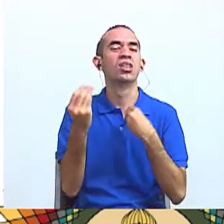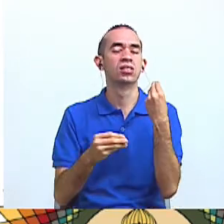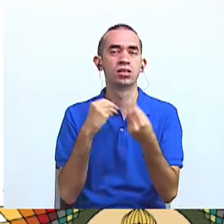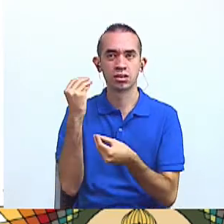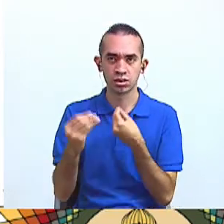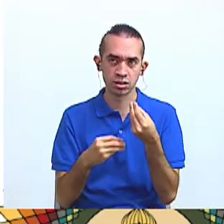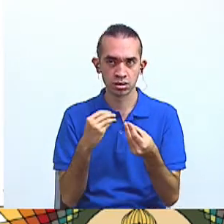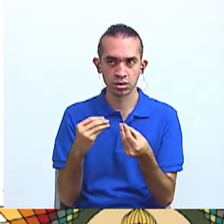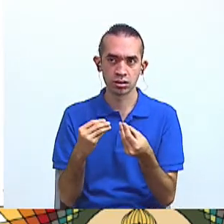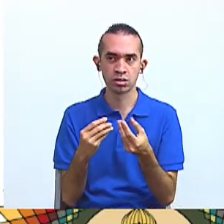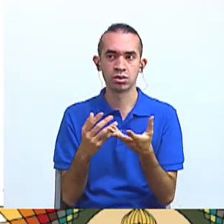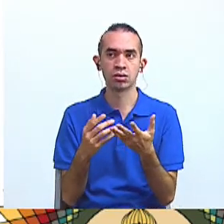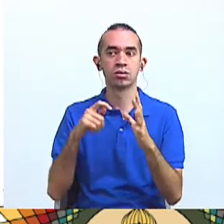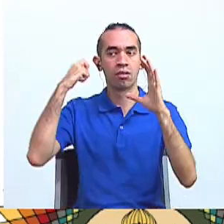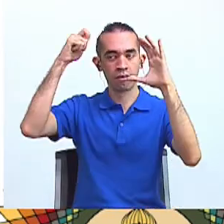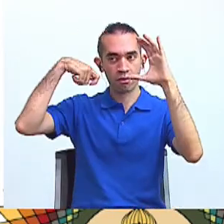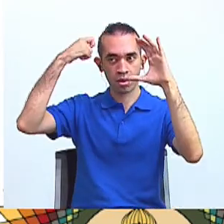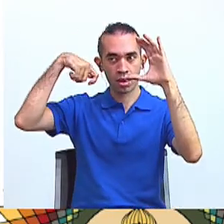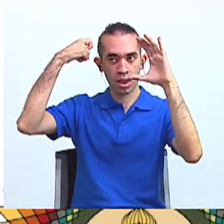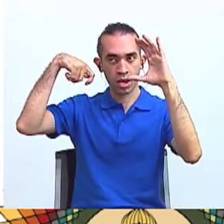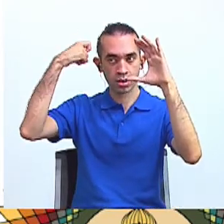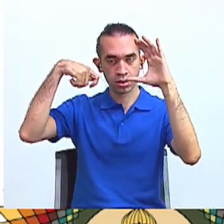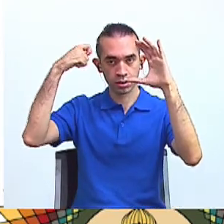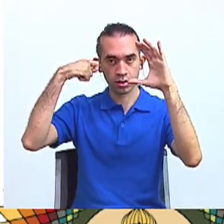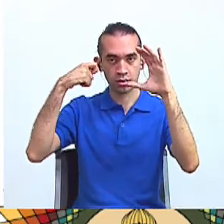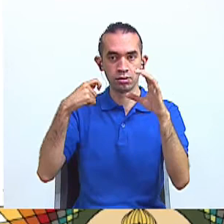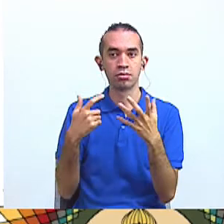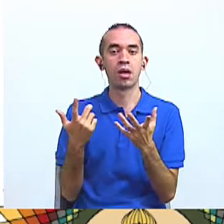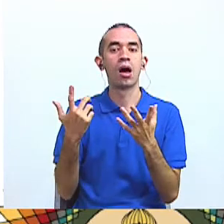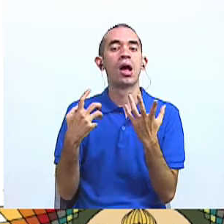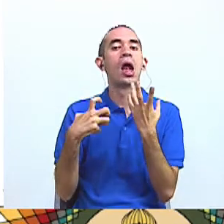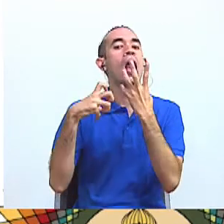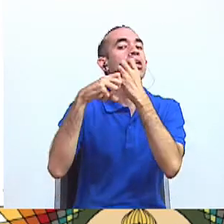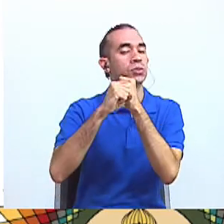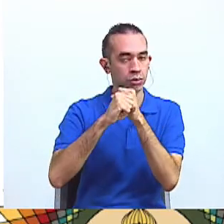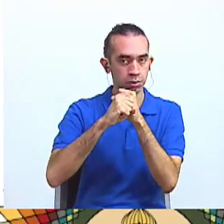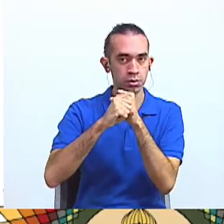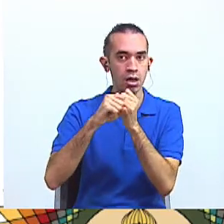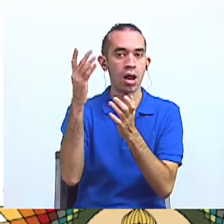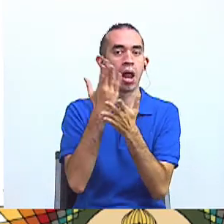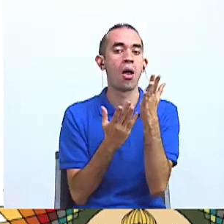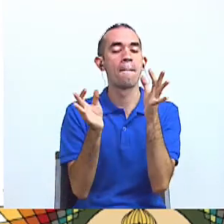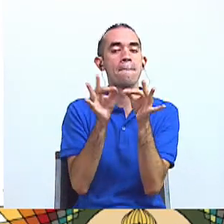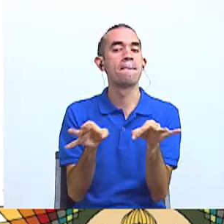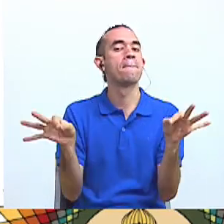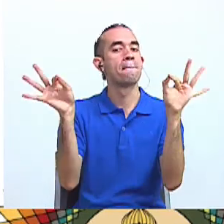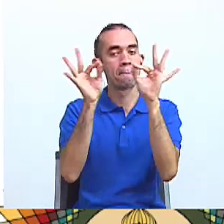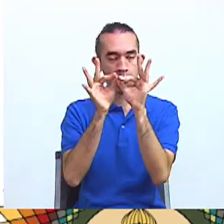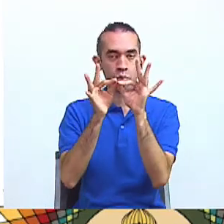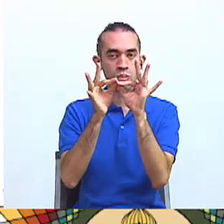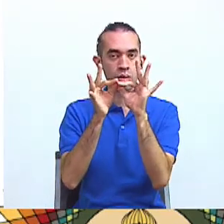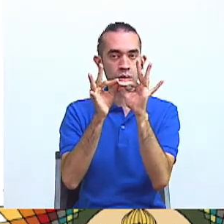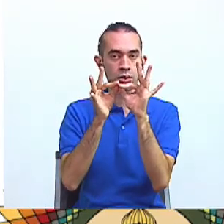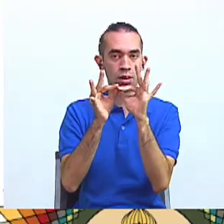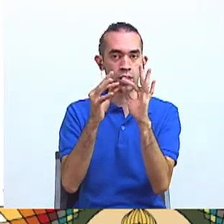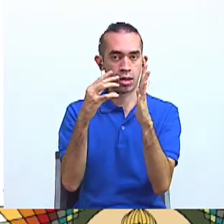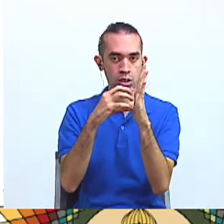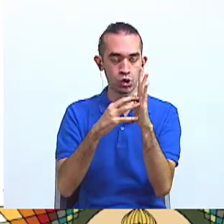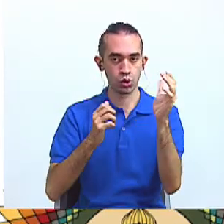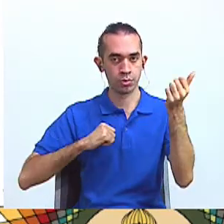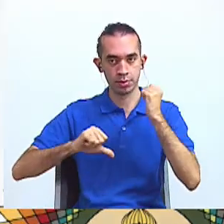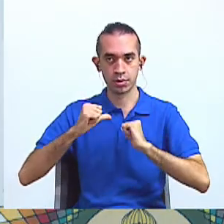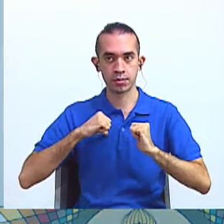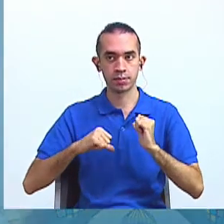a trabajar con un video que nos va a reseñar los elementos más importantes de este texto dramático.